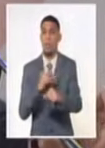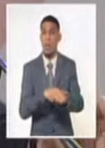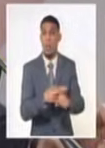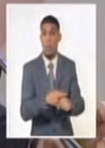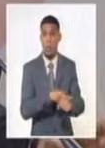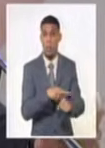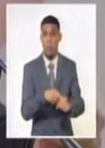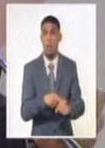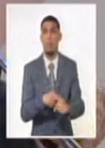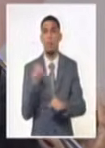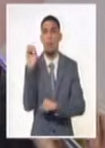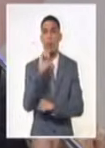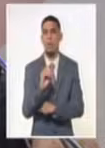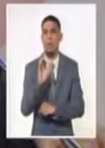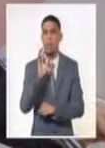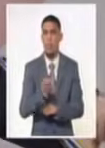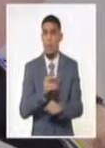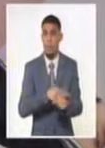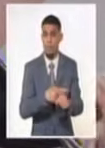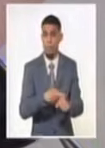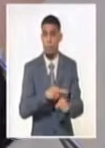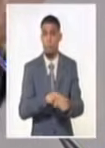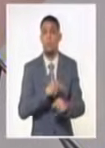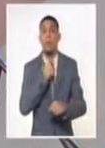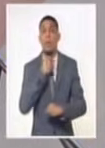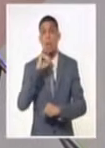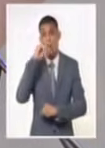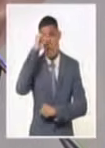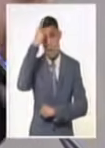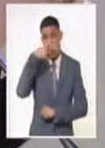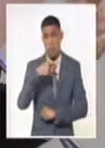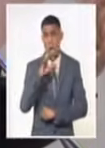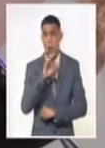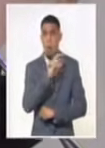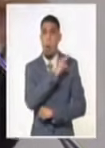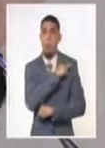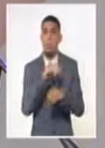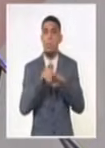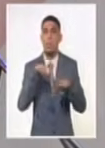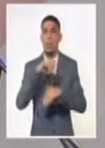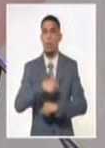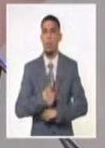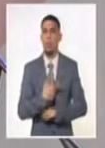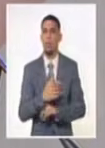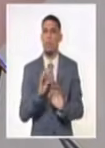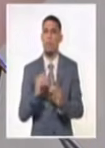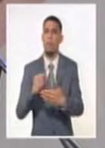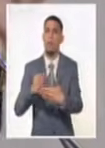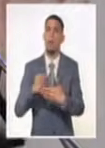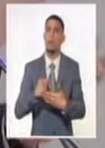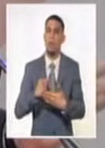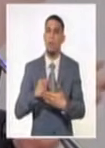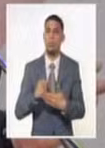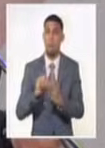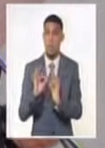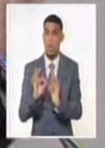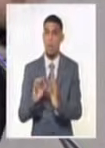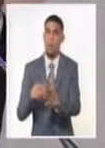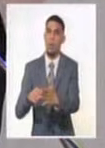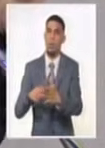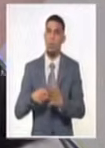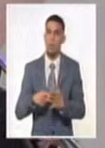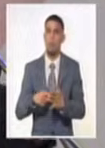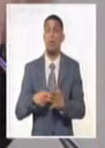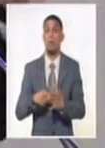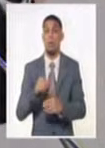siempre los representantes del ISA y del Ministerio de Cultura nos aportan esa pincelada de la particularidad de su enseñanza, que es una